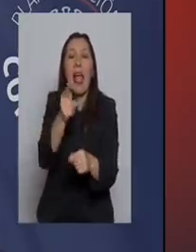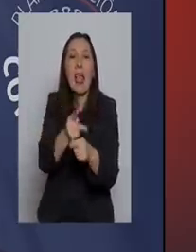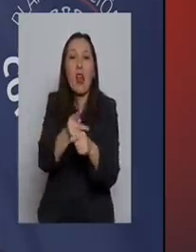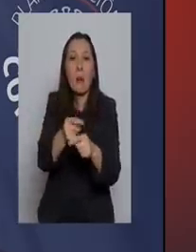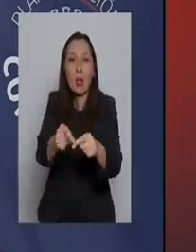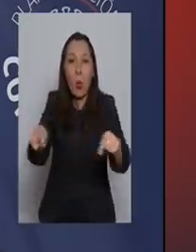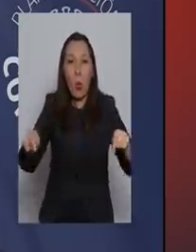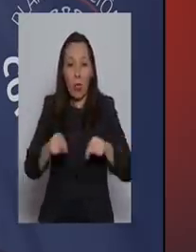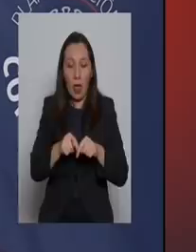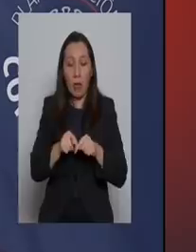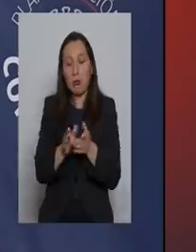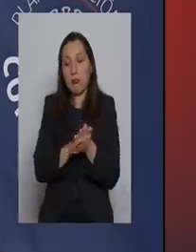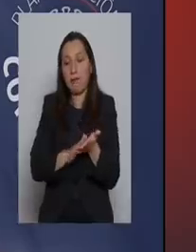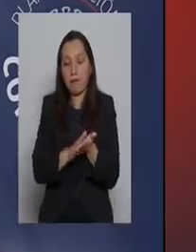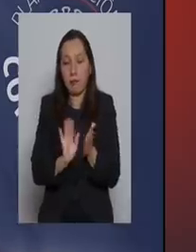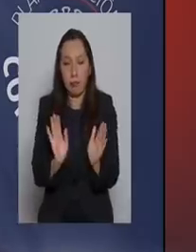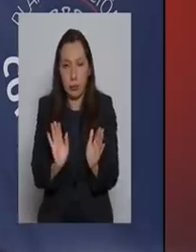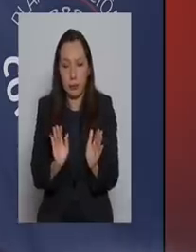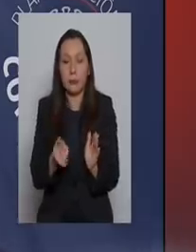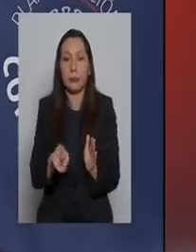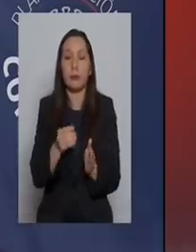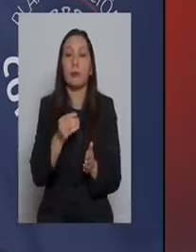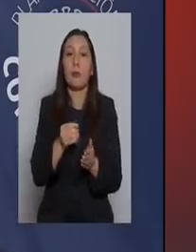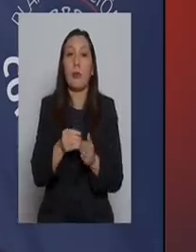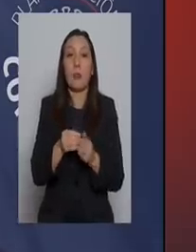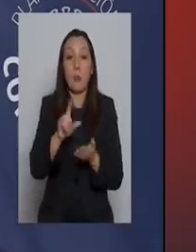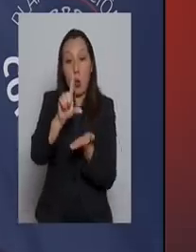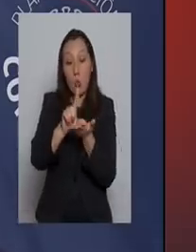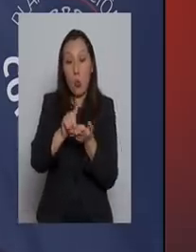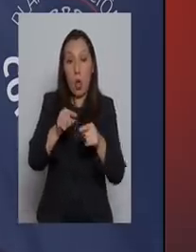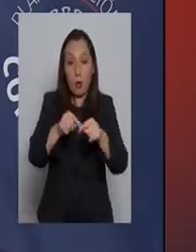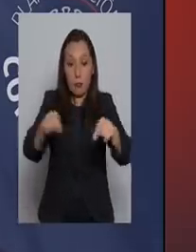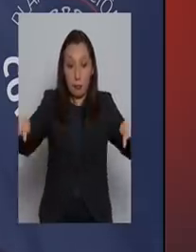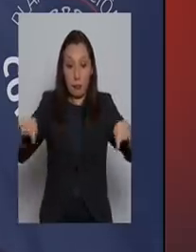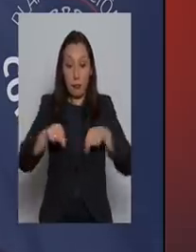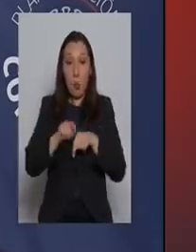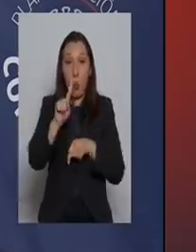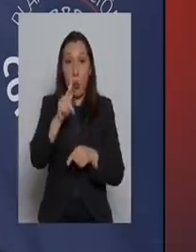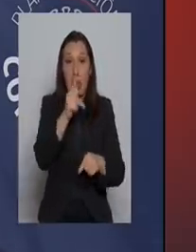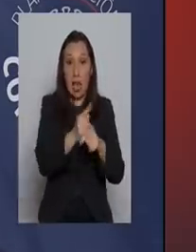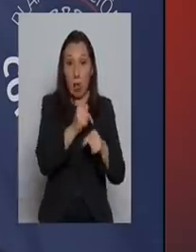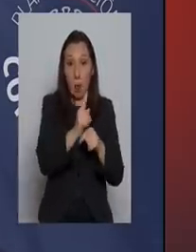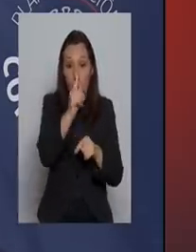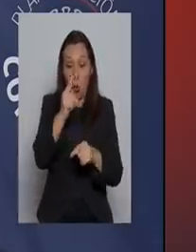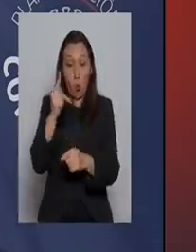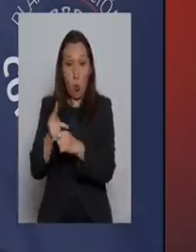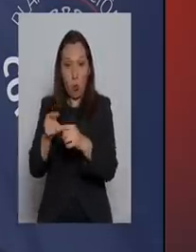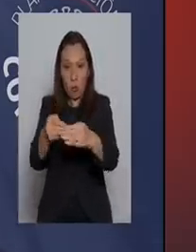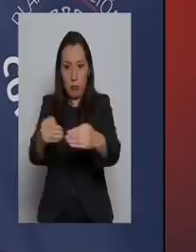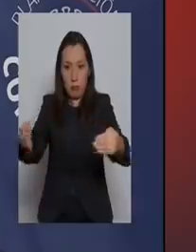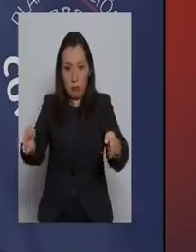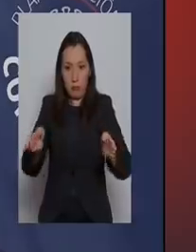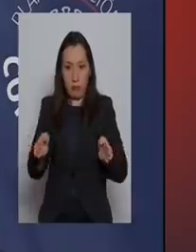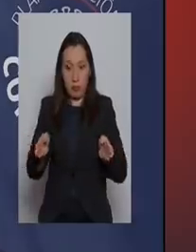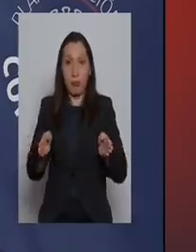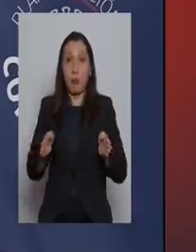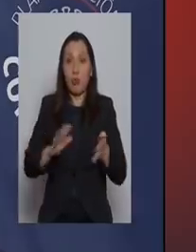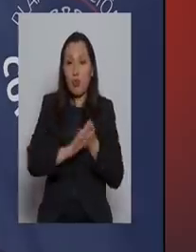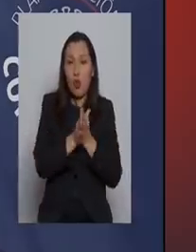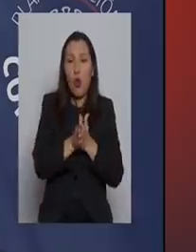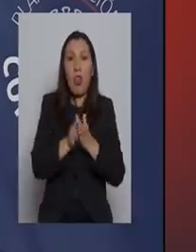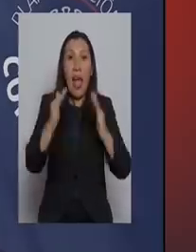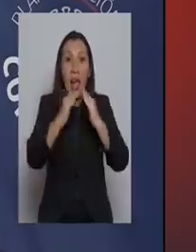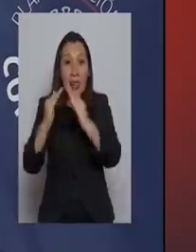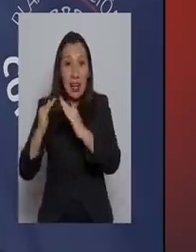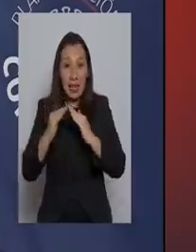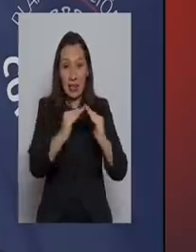kilómetro cuadrado. Vale decir, en superficies de 1 kilómetro por 1 kilómetro cuadrado. Todas las manzanas